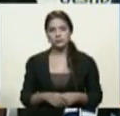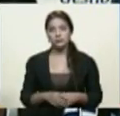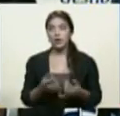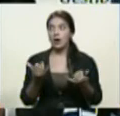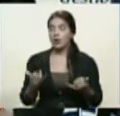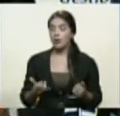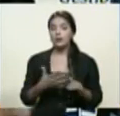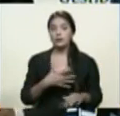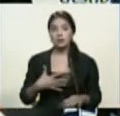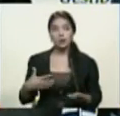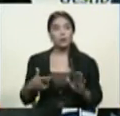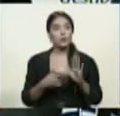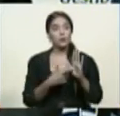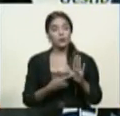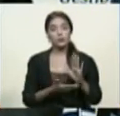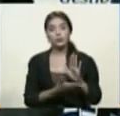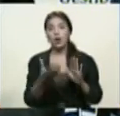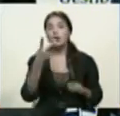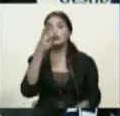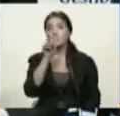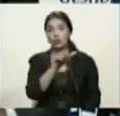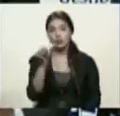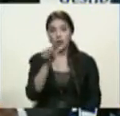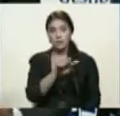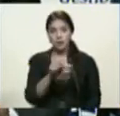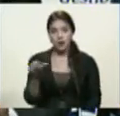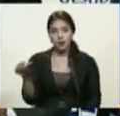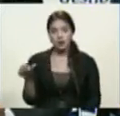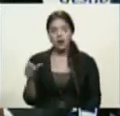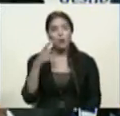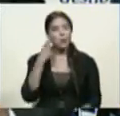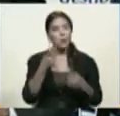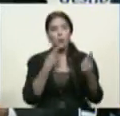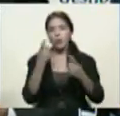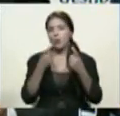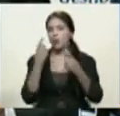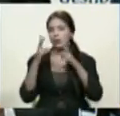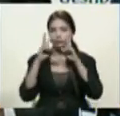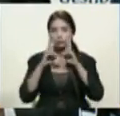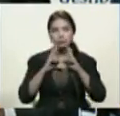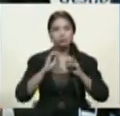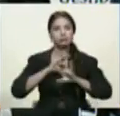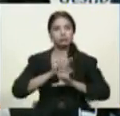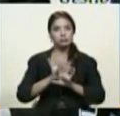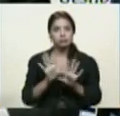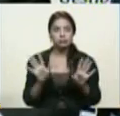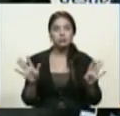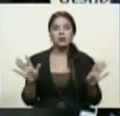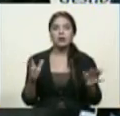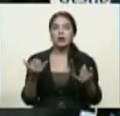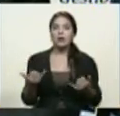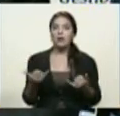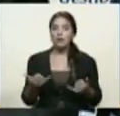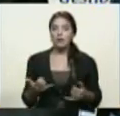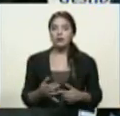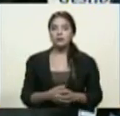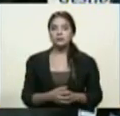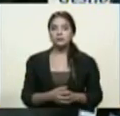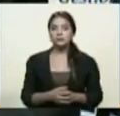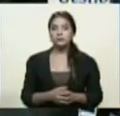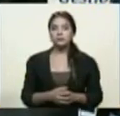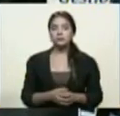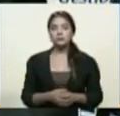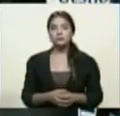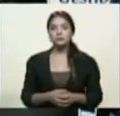referir que en apenas dos semanas y en la búsqueda del saneamiento y la iras y